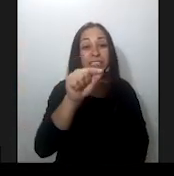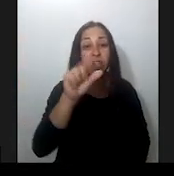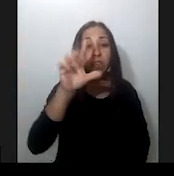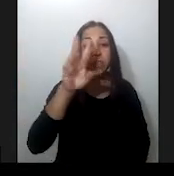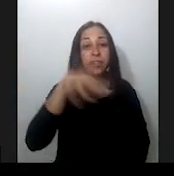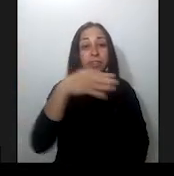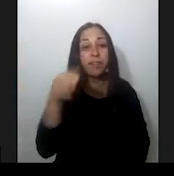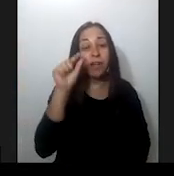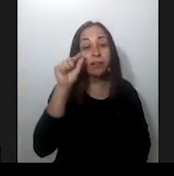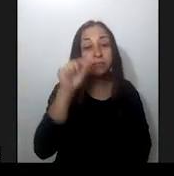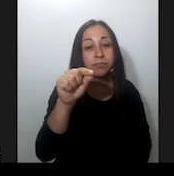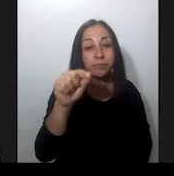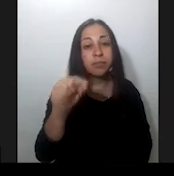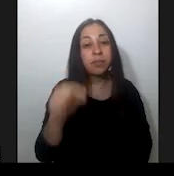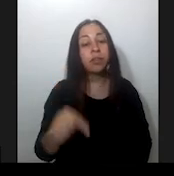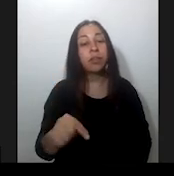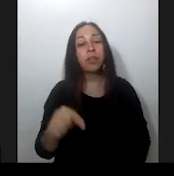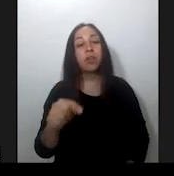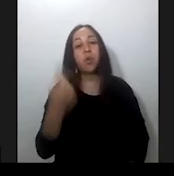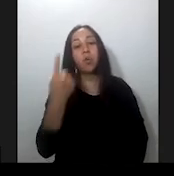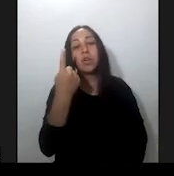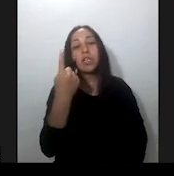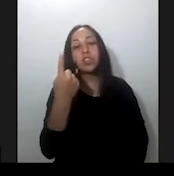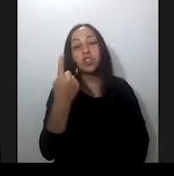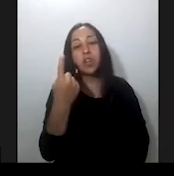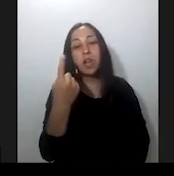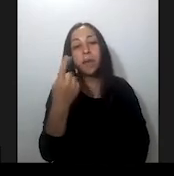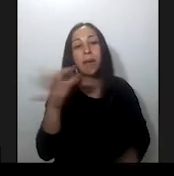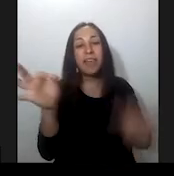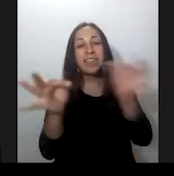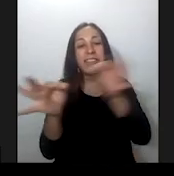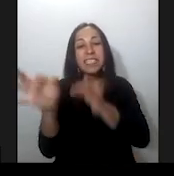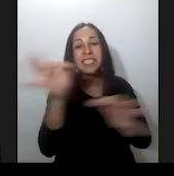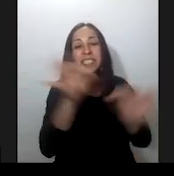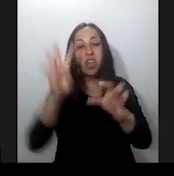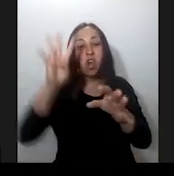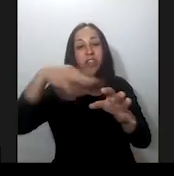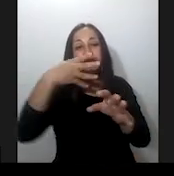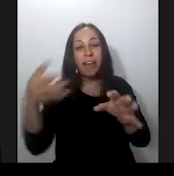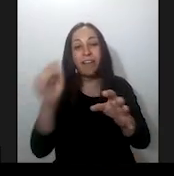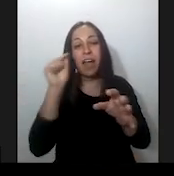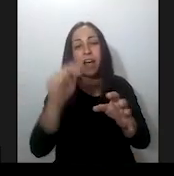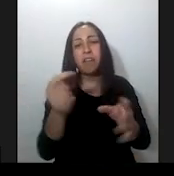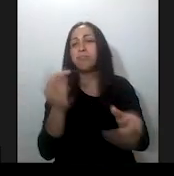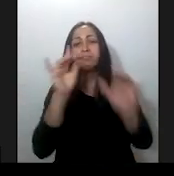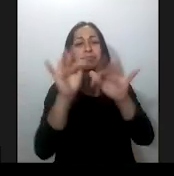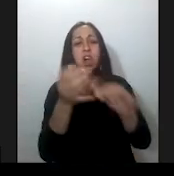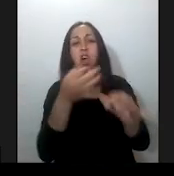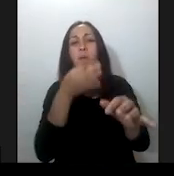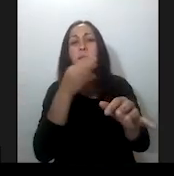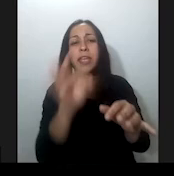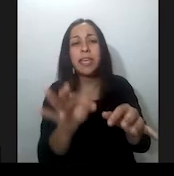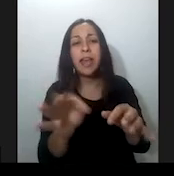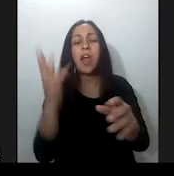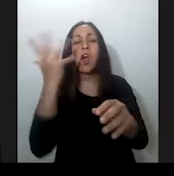Si ustedes seleccionan la tabla, se les tuvo que haber habilitado una solapa que es diseño de tabla. Y acá